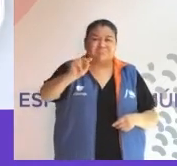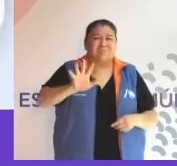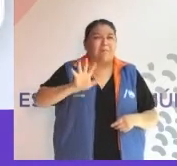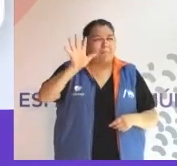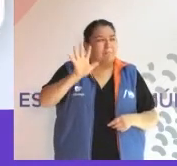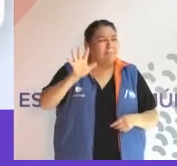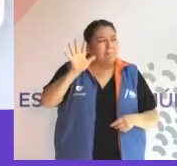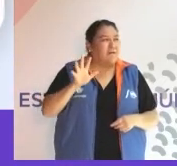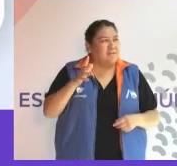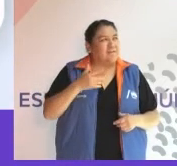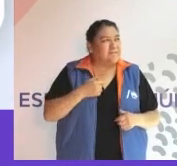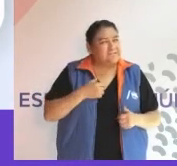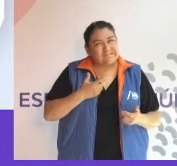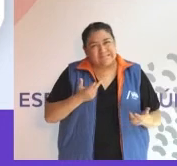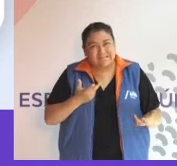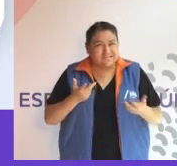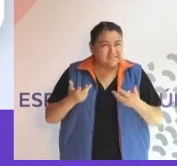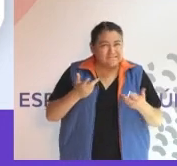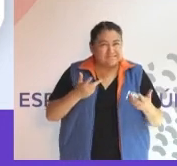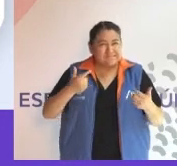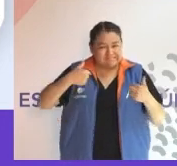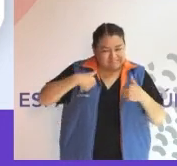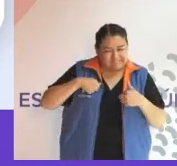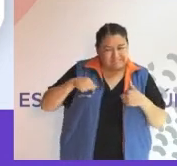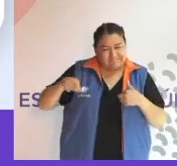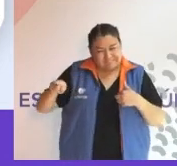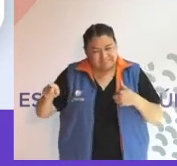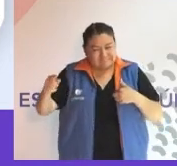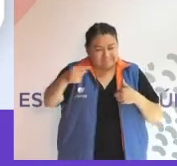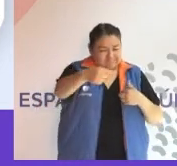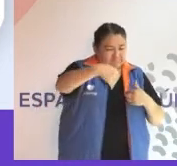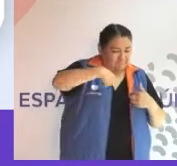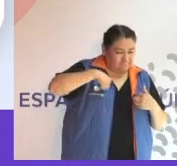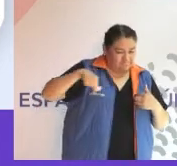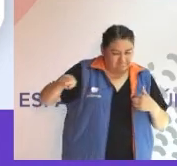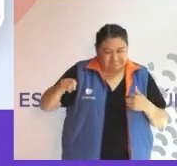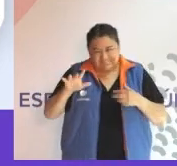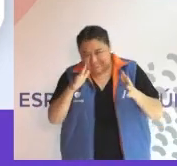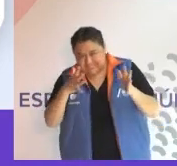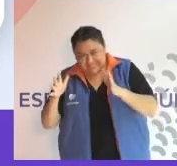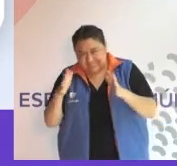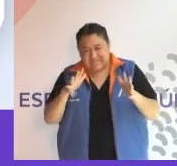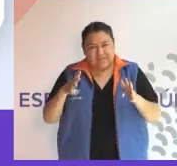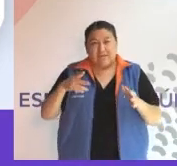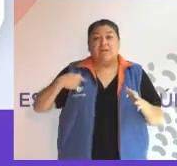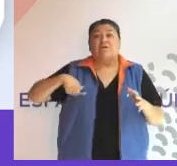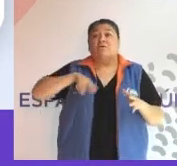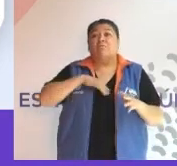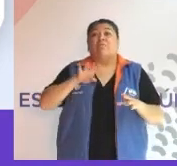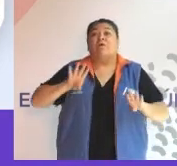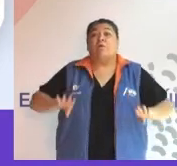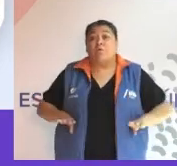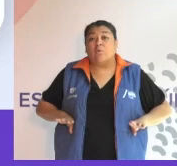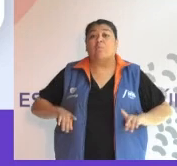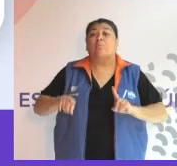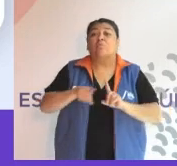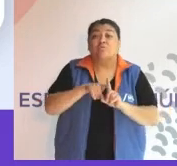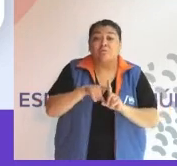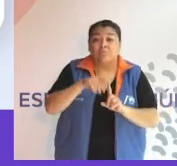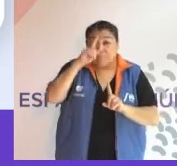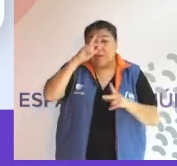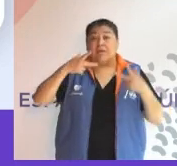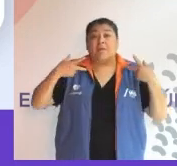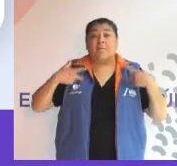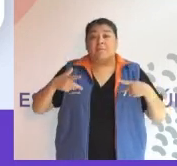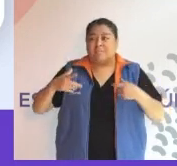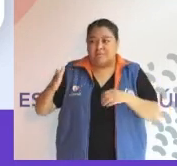círculo vicioso virtuoso que usted tiene que generar sociedad civil para incorporar a la